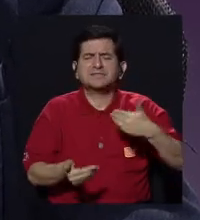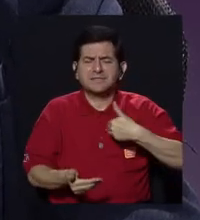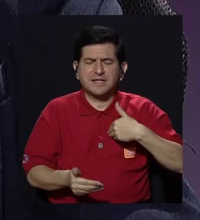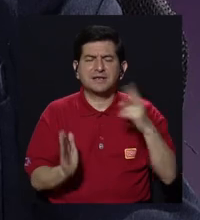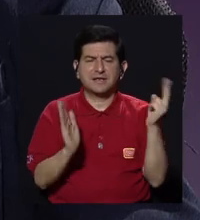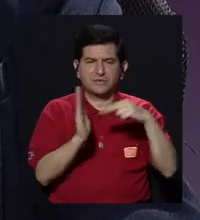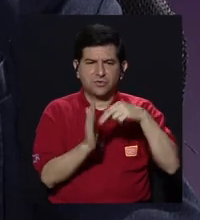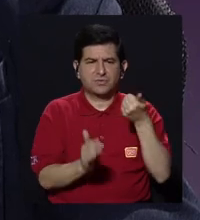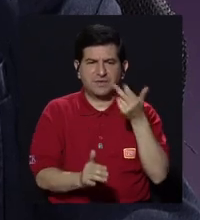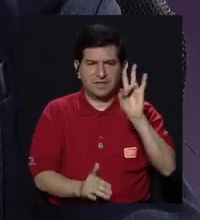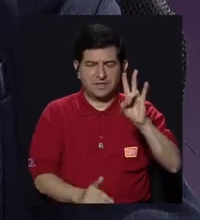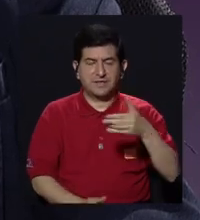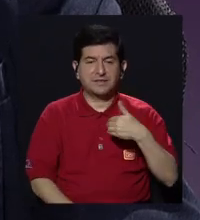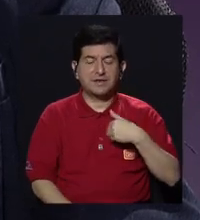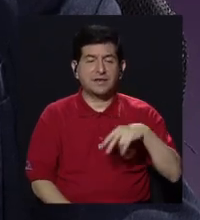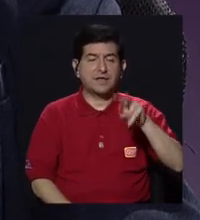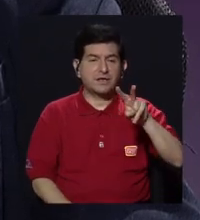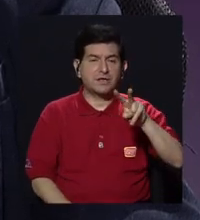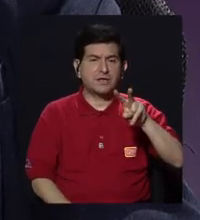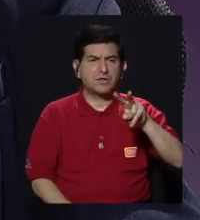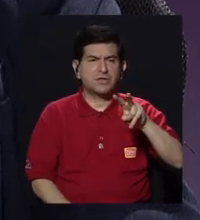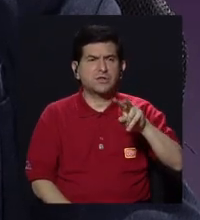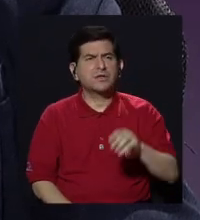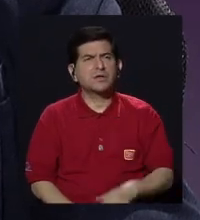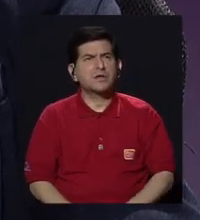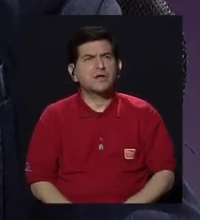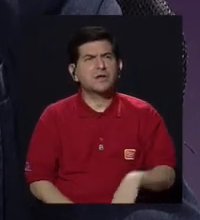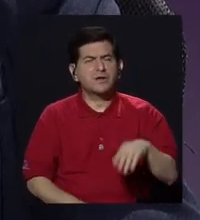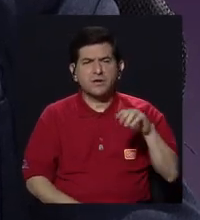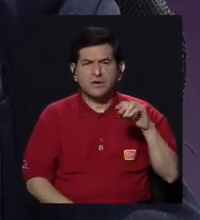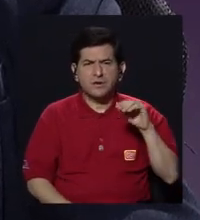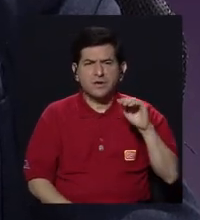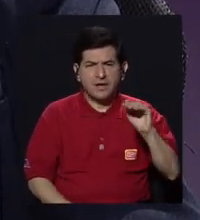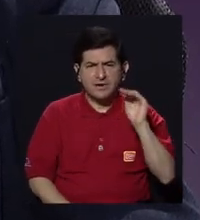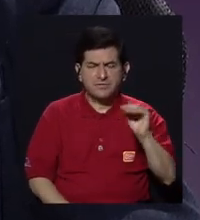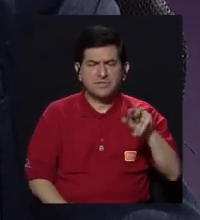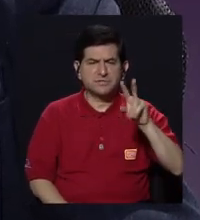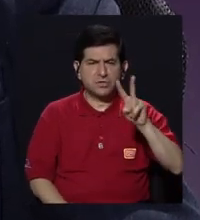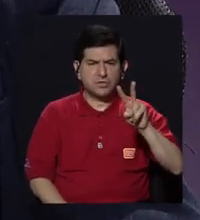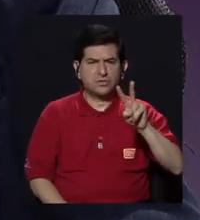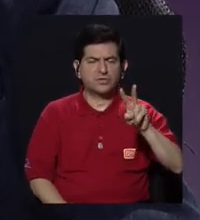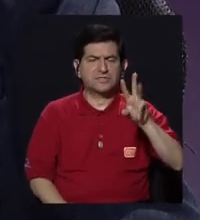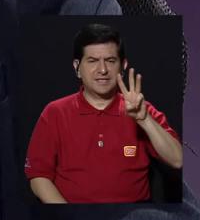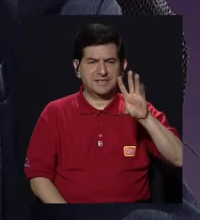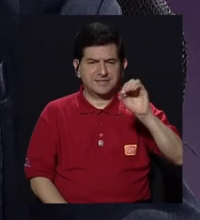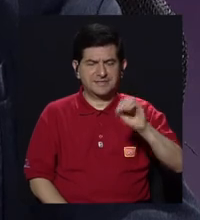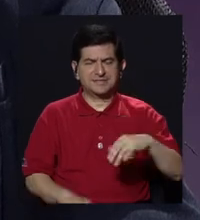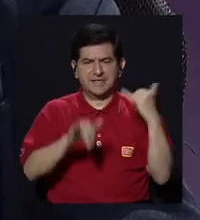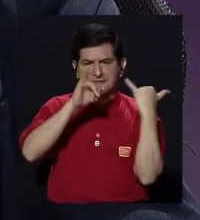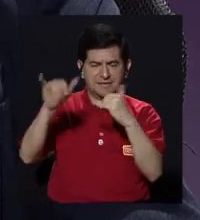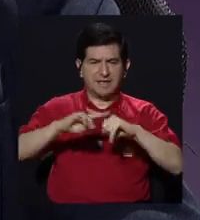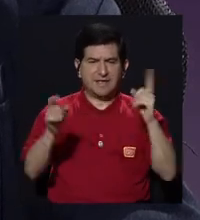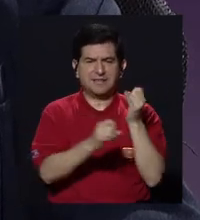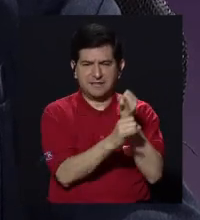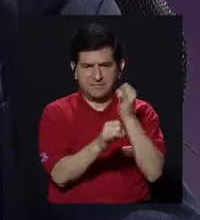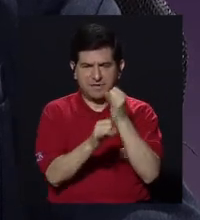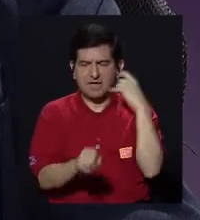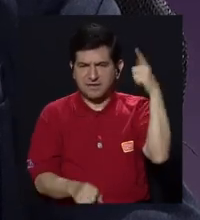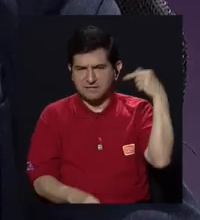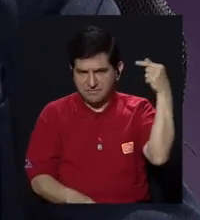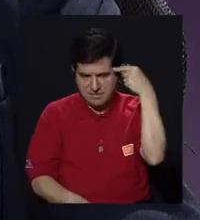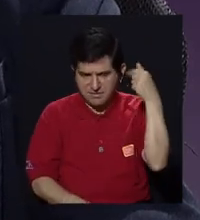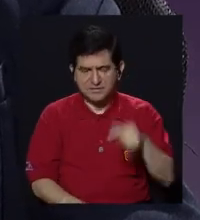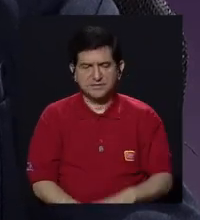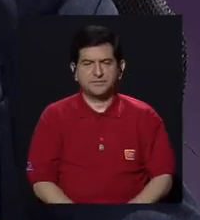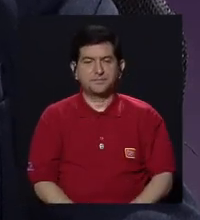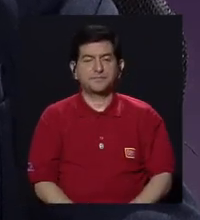del 2017, recibimos la notificación de 260 denuncias en las distintas instituciones del